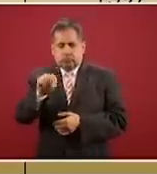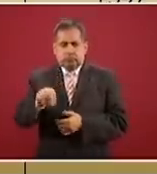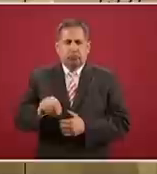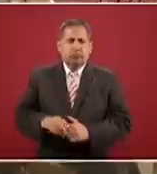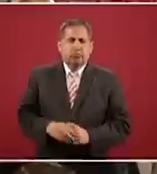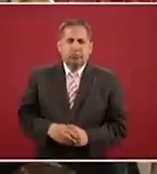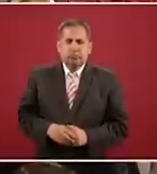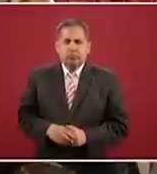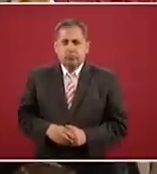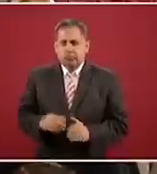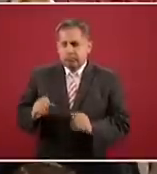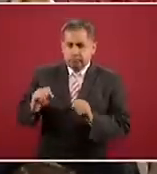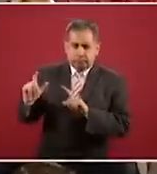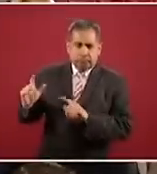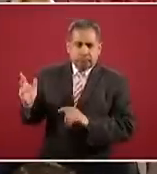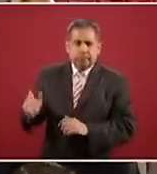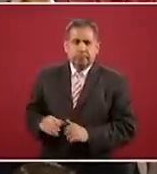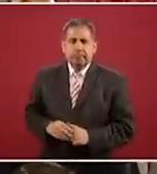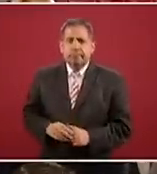8.579. Adelante.